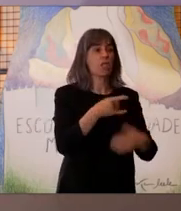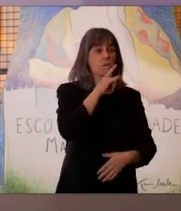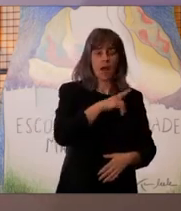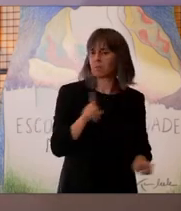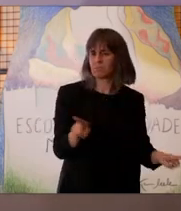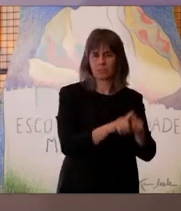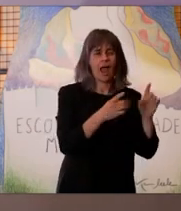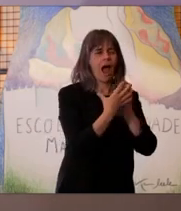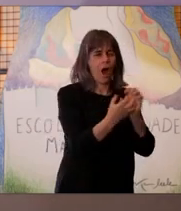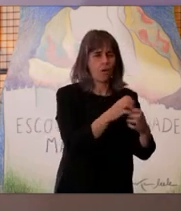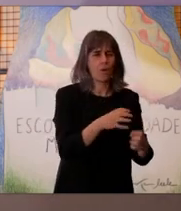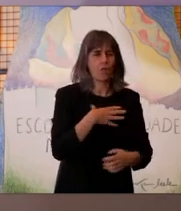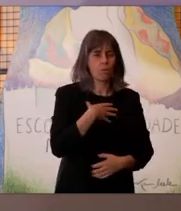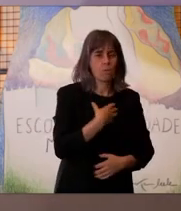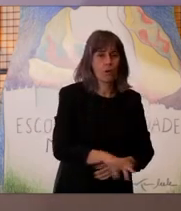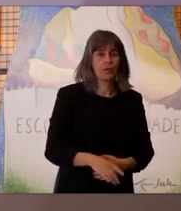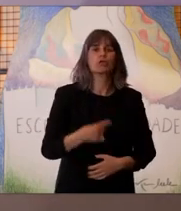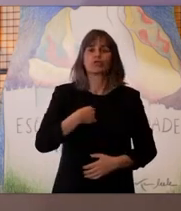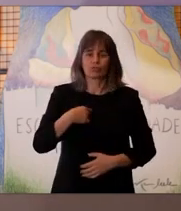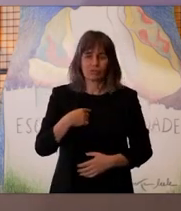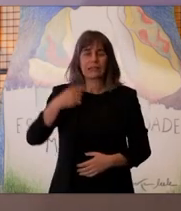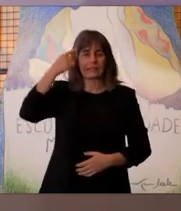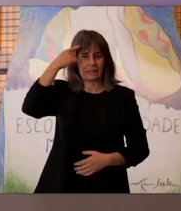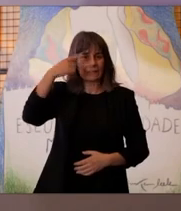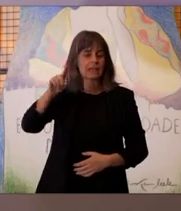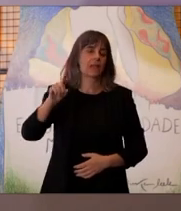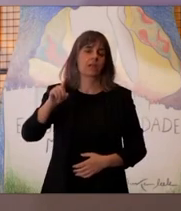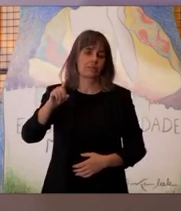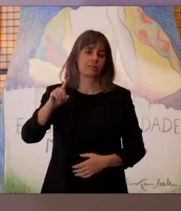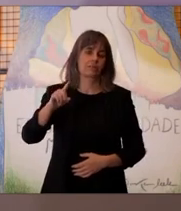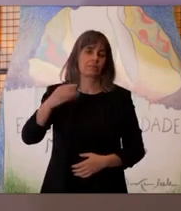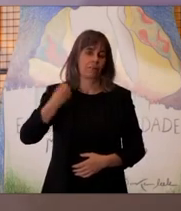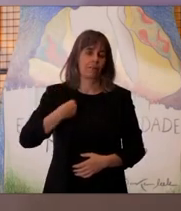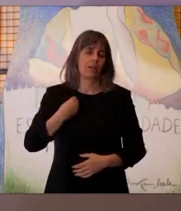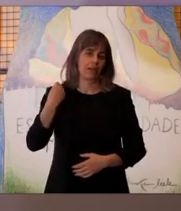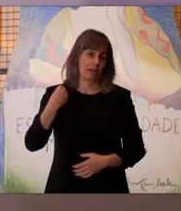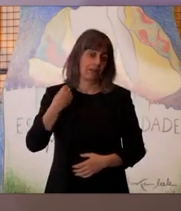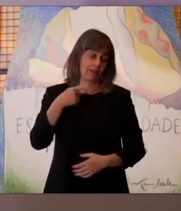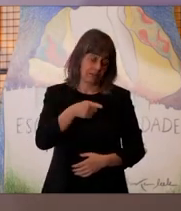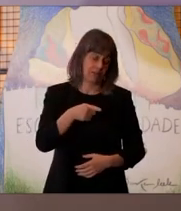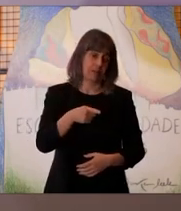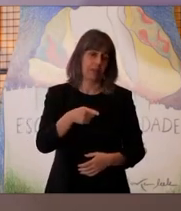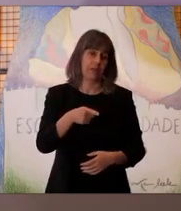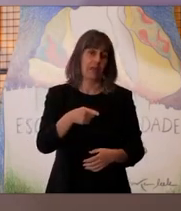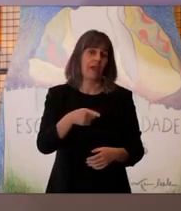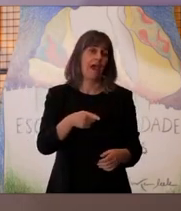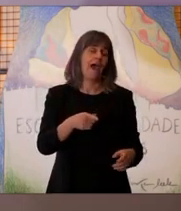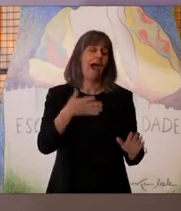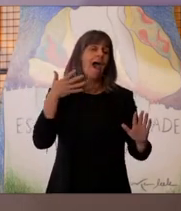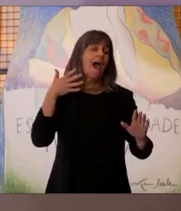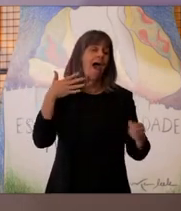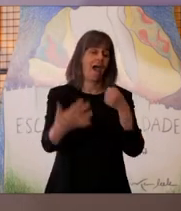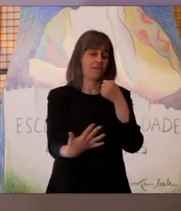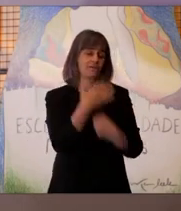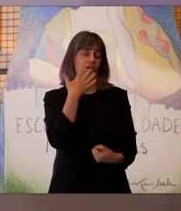las acuerdan no Entonces yo soy muy consciente de que de ese efecto disciplina que hacen de disciplina